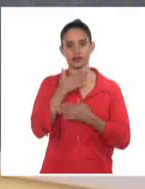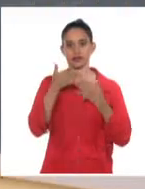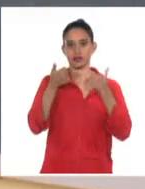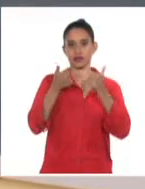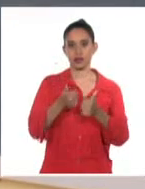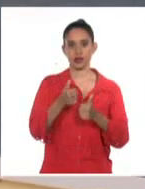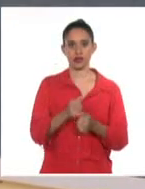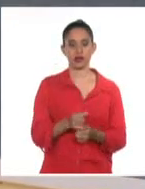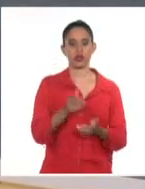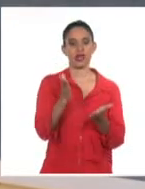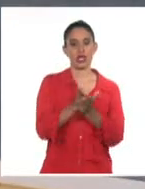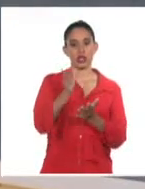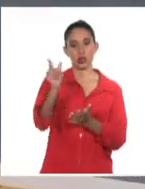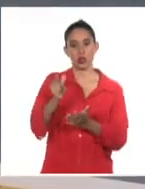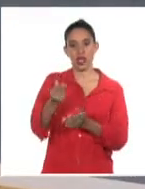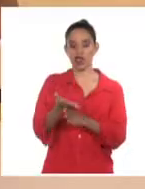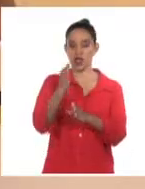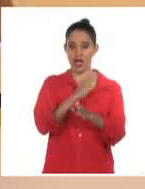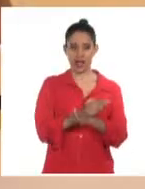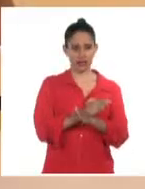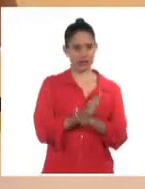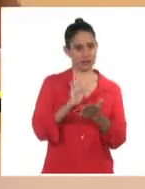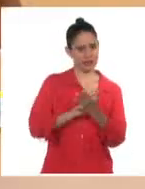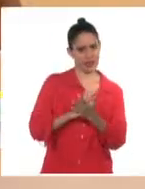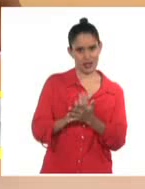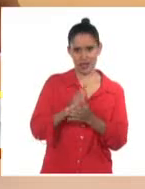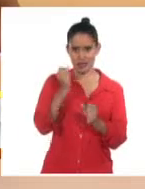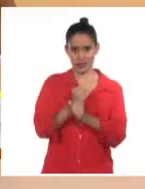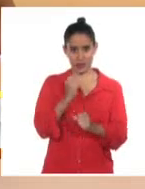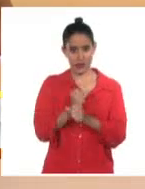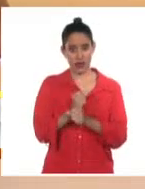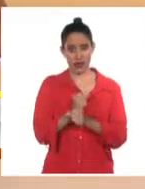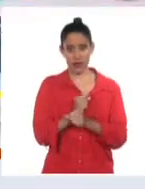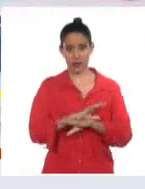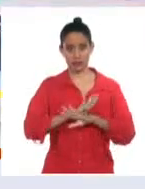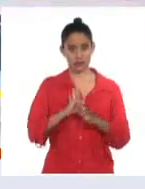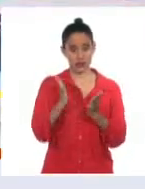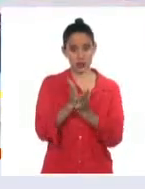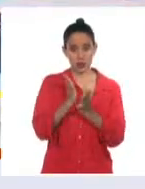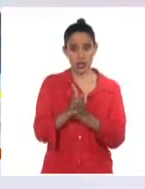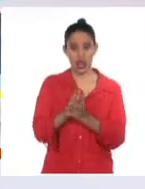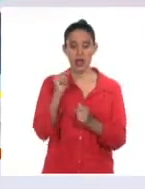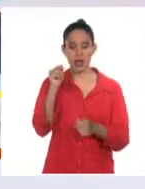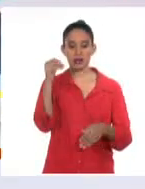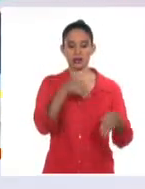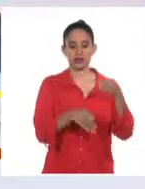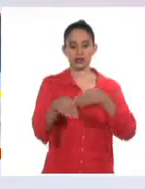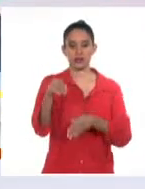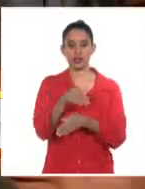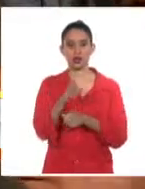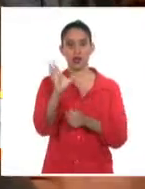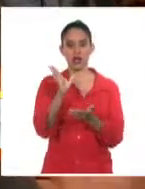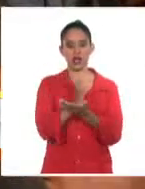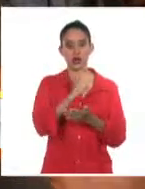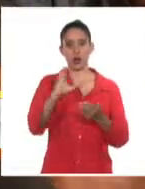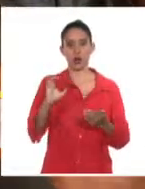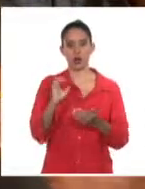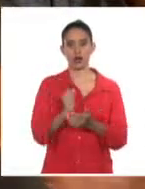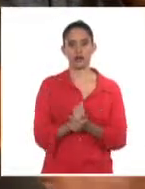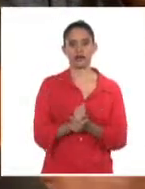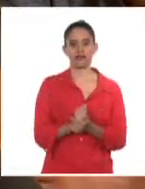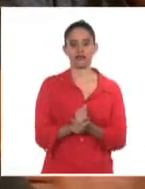Marcos no estudiaba ni trabajaba cuando matriculó en la Escuela de Oficios de la Oficina del Conservador de la ciudad. De